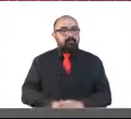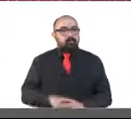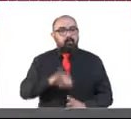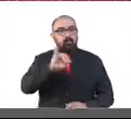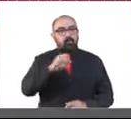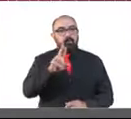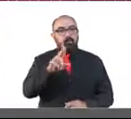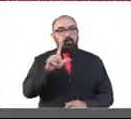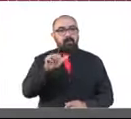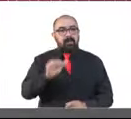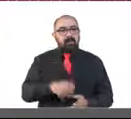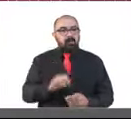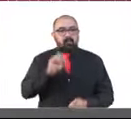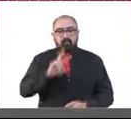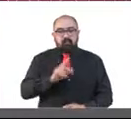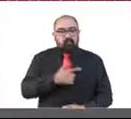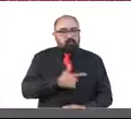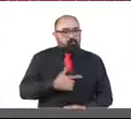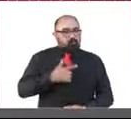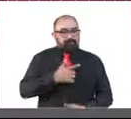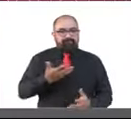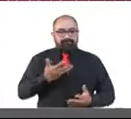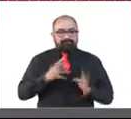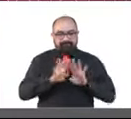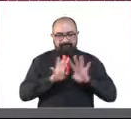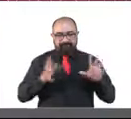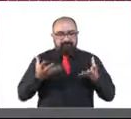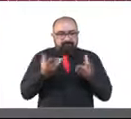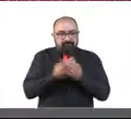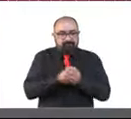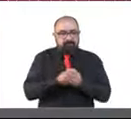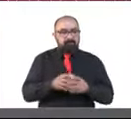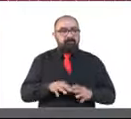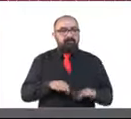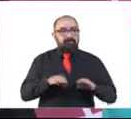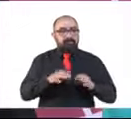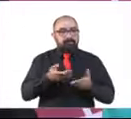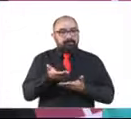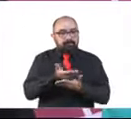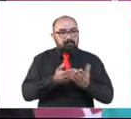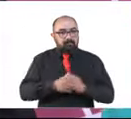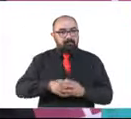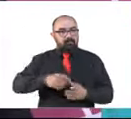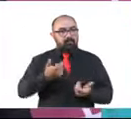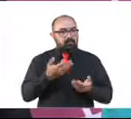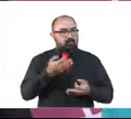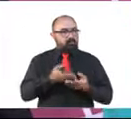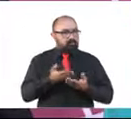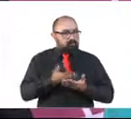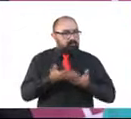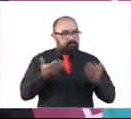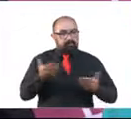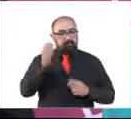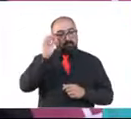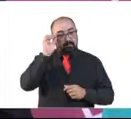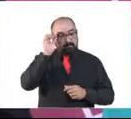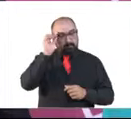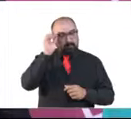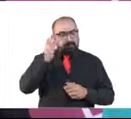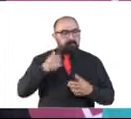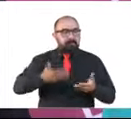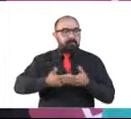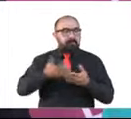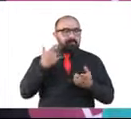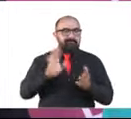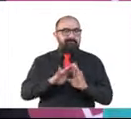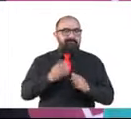Julia, un gusto estar con ustedes. Quisiera brevemente señalar que lo que se venía